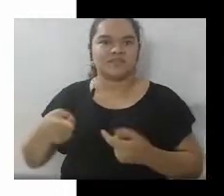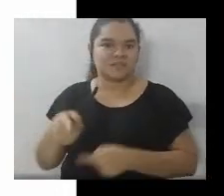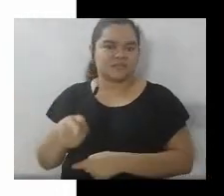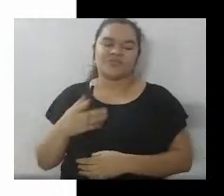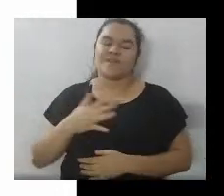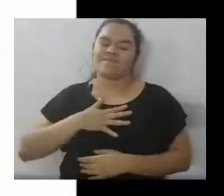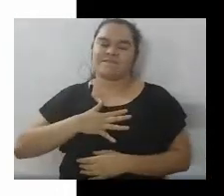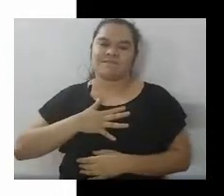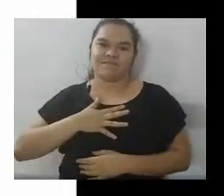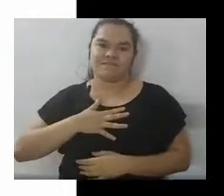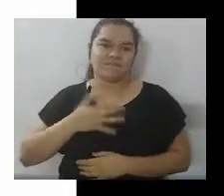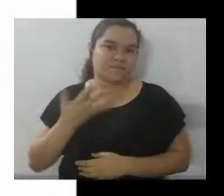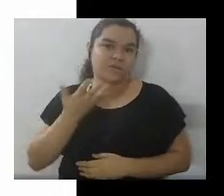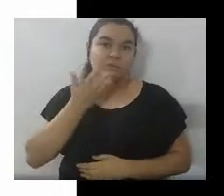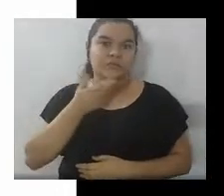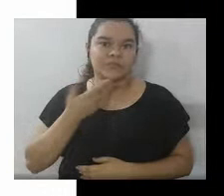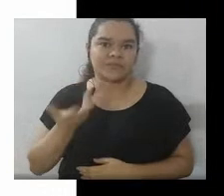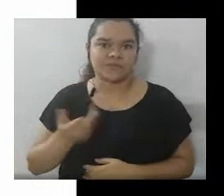satisfacción.